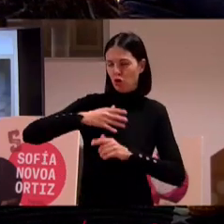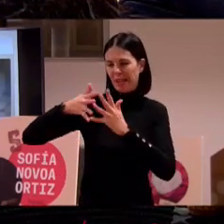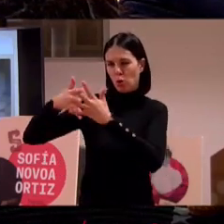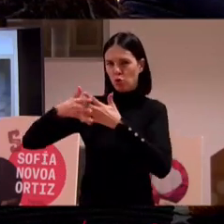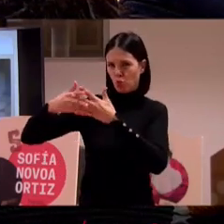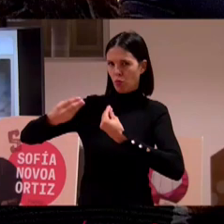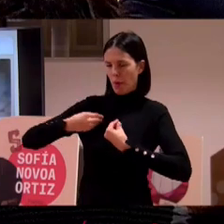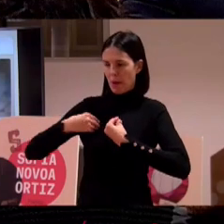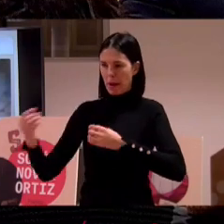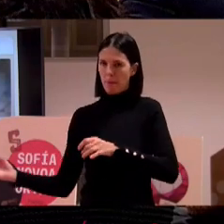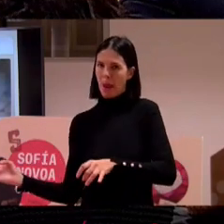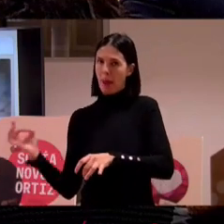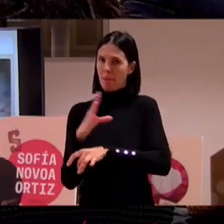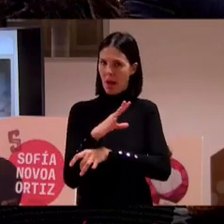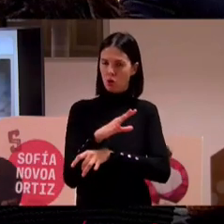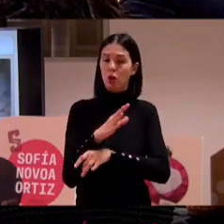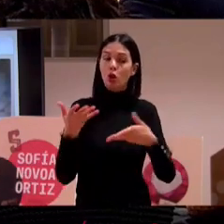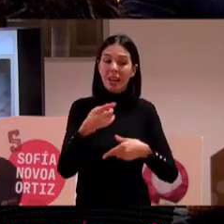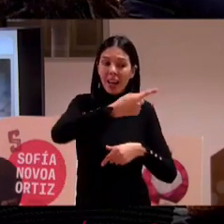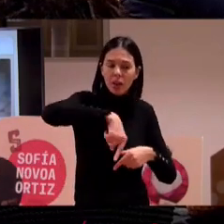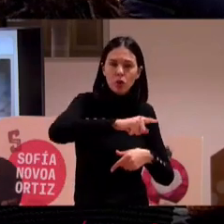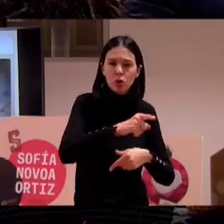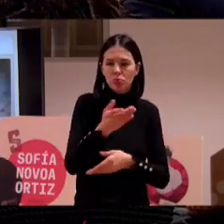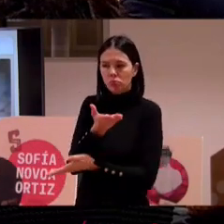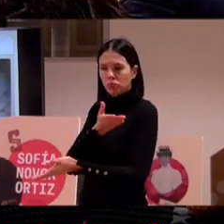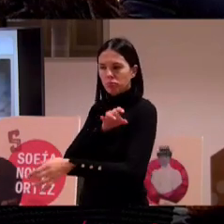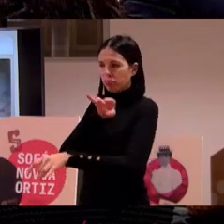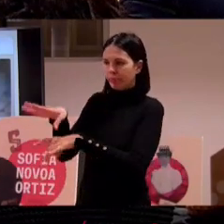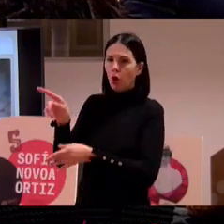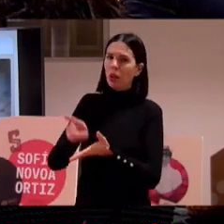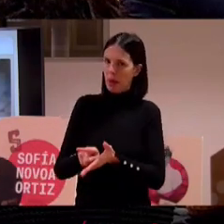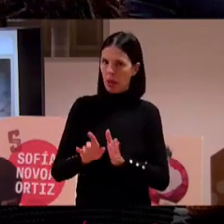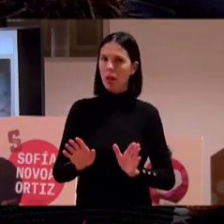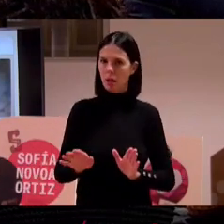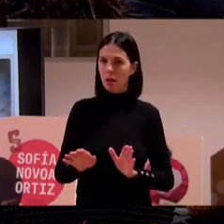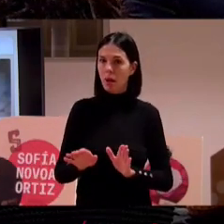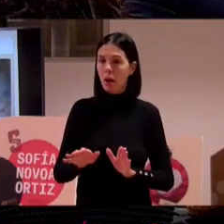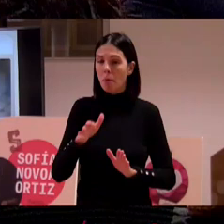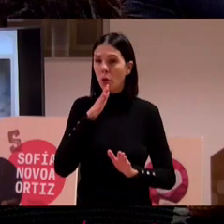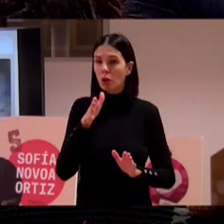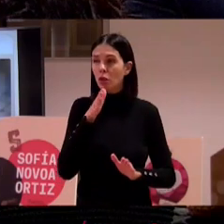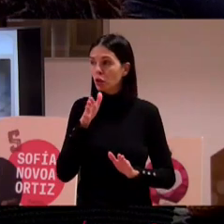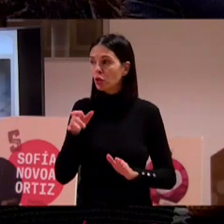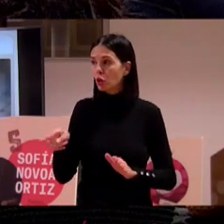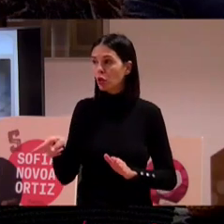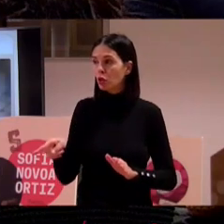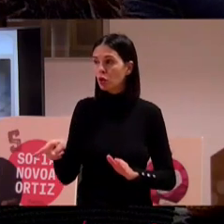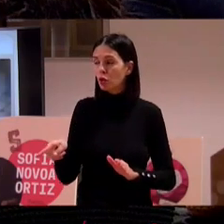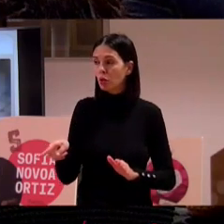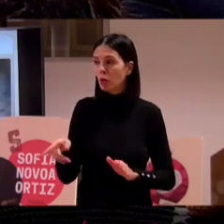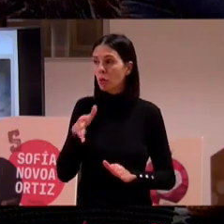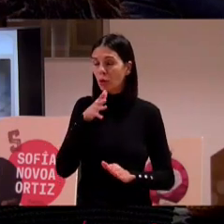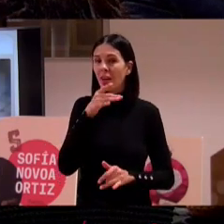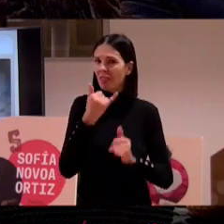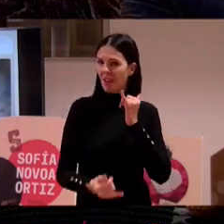Unidos y ellos la devolvieron y de ahí salió,